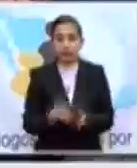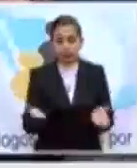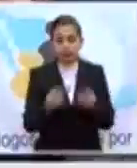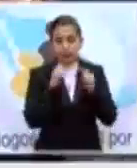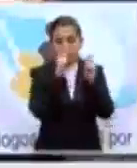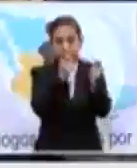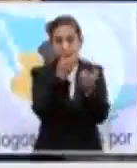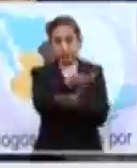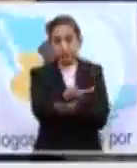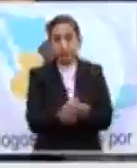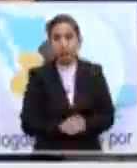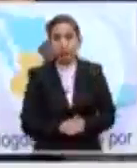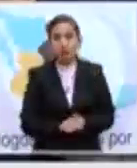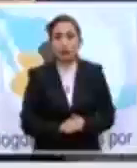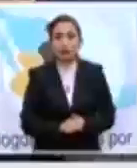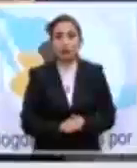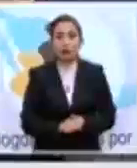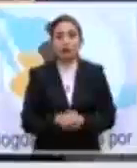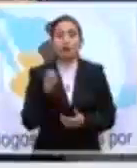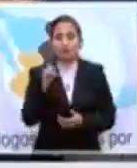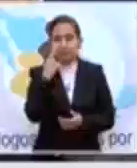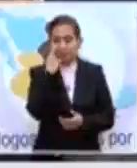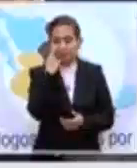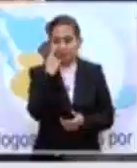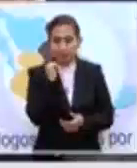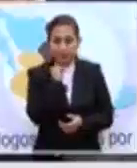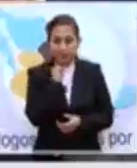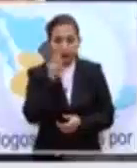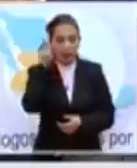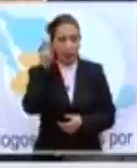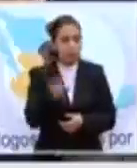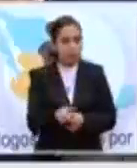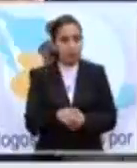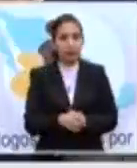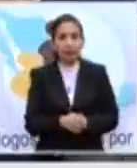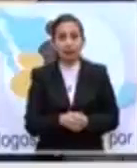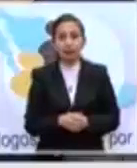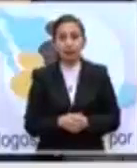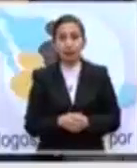Adelante, Jaime. Sí, senadora, definitivamente